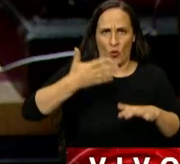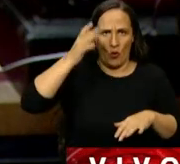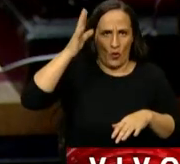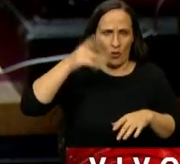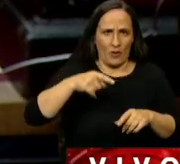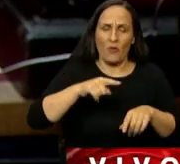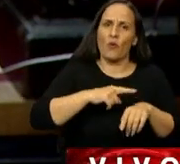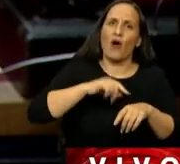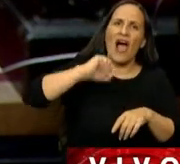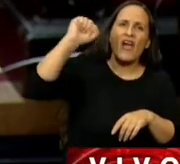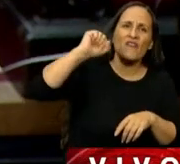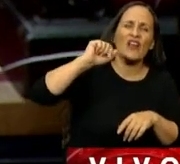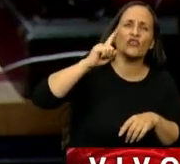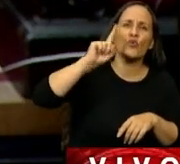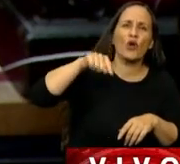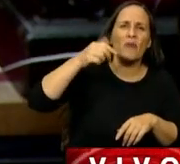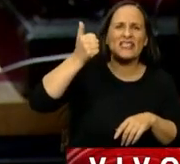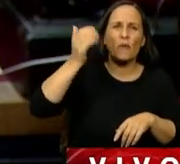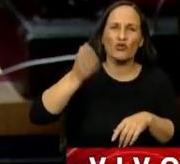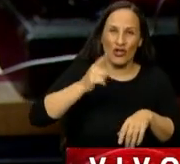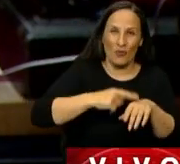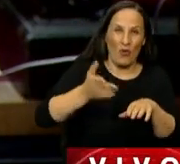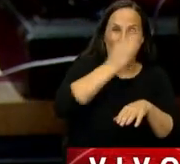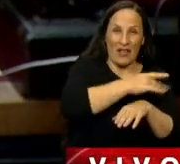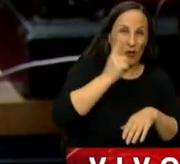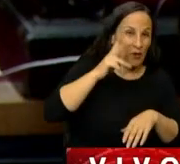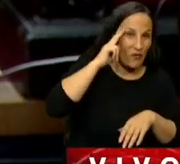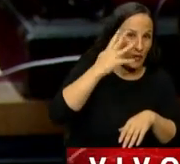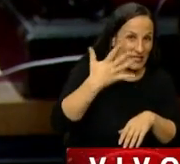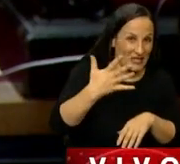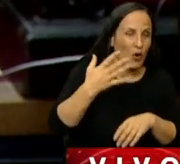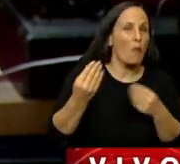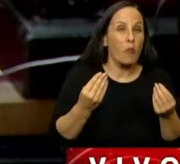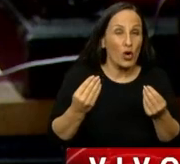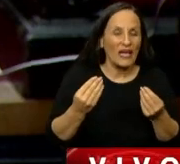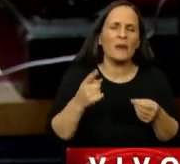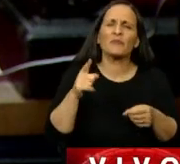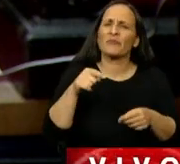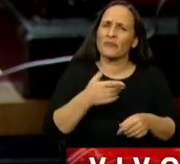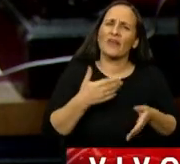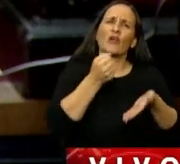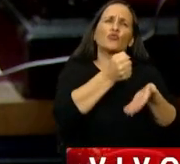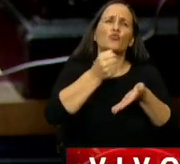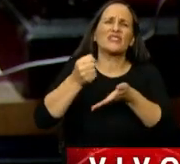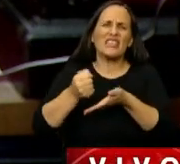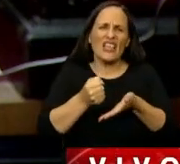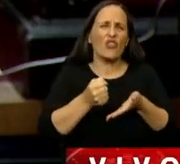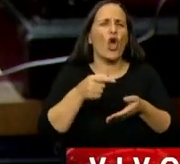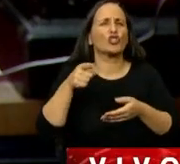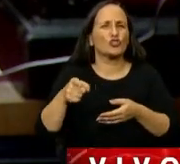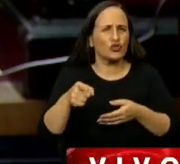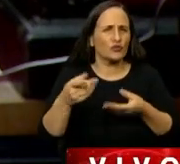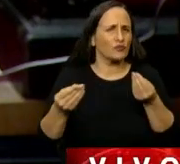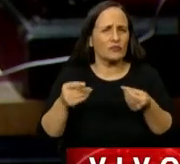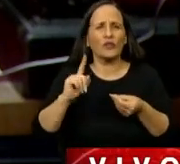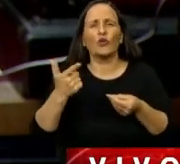la inflación era del 1,6%. ¿Y saben por qué? Porque del otro lado de los subsidios no está la oposición